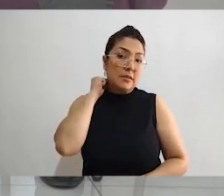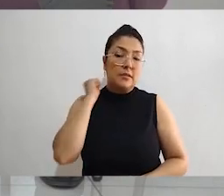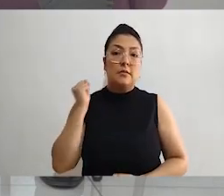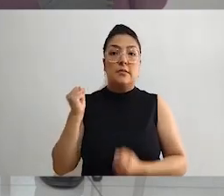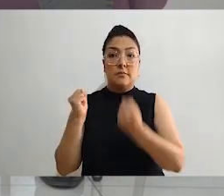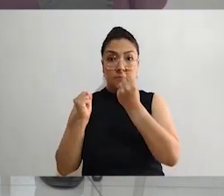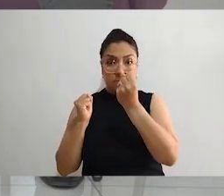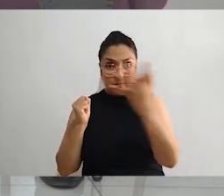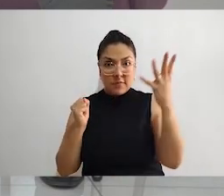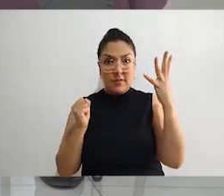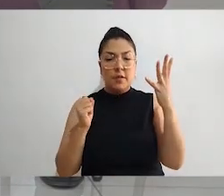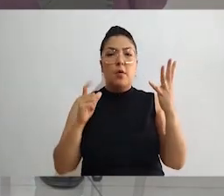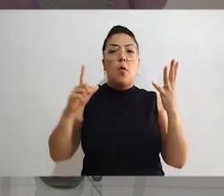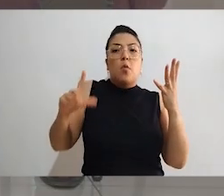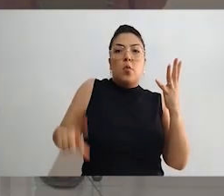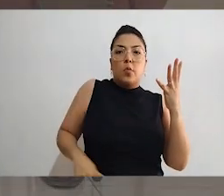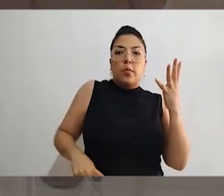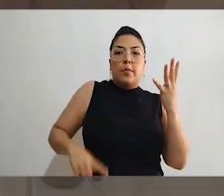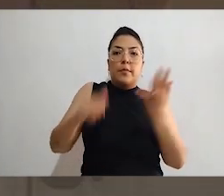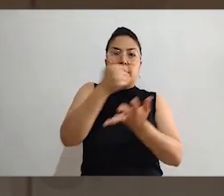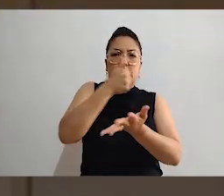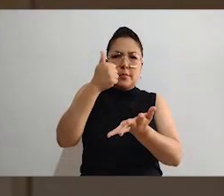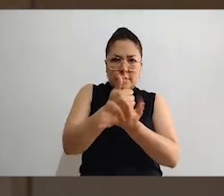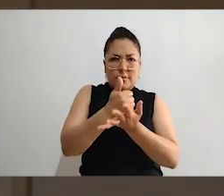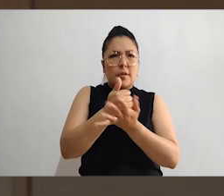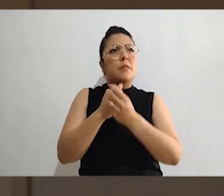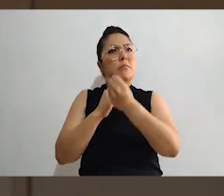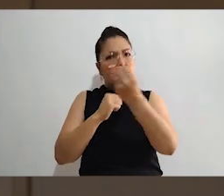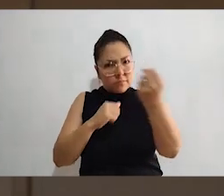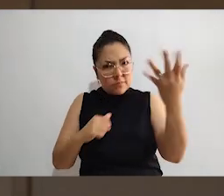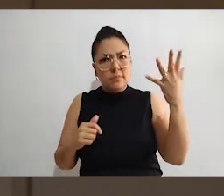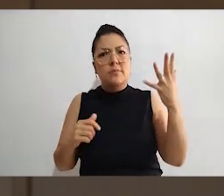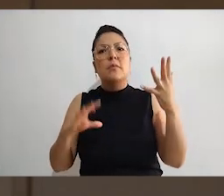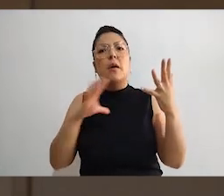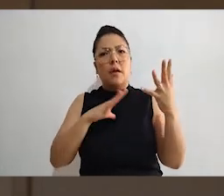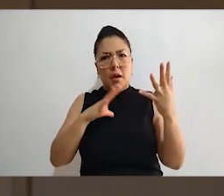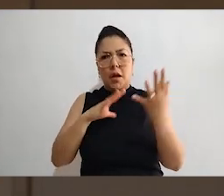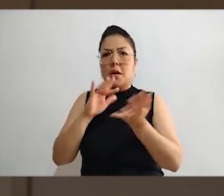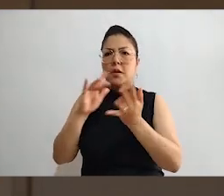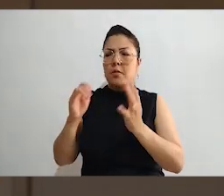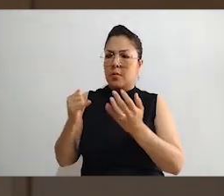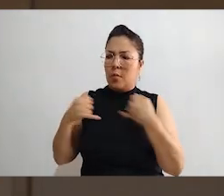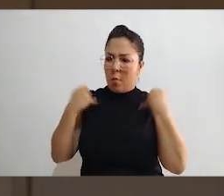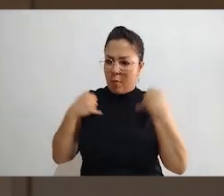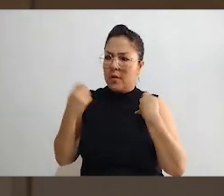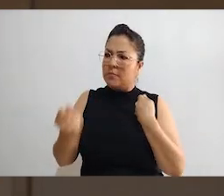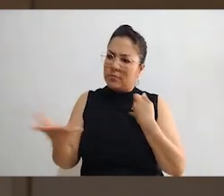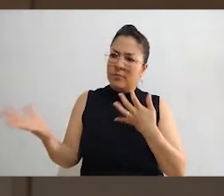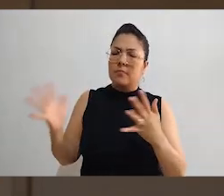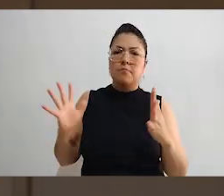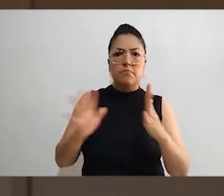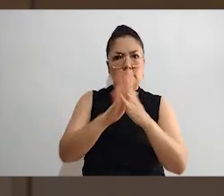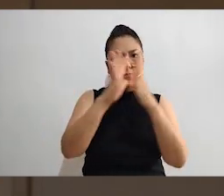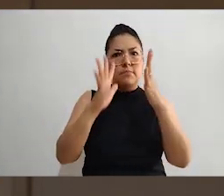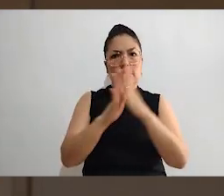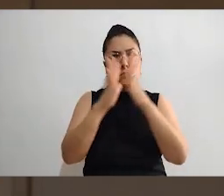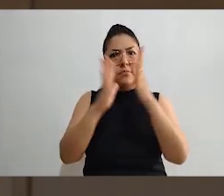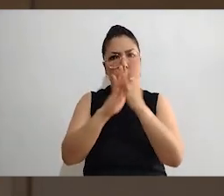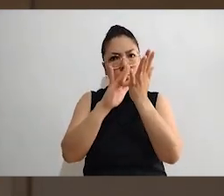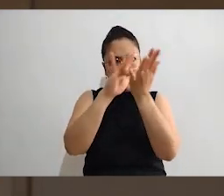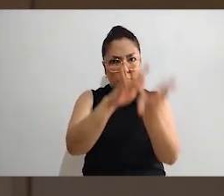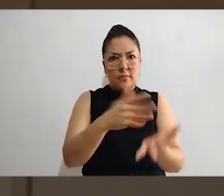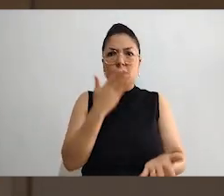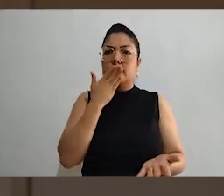muchos ayuntamientos hay juventud, está representada. Habría que ver qué nivel de representación, y estoy hablando